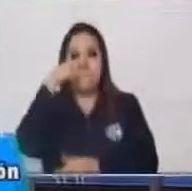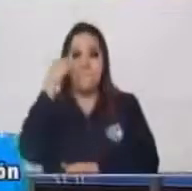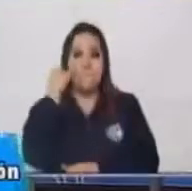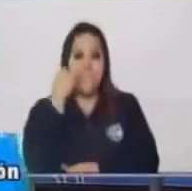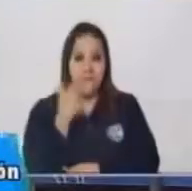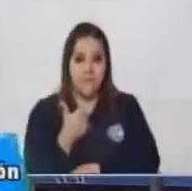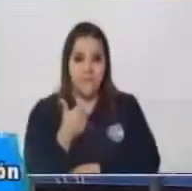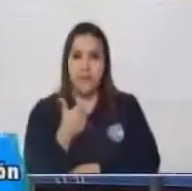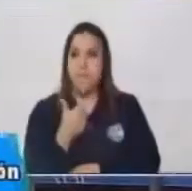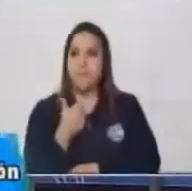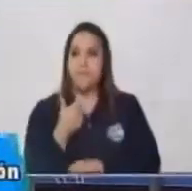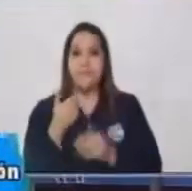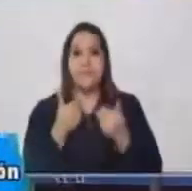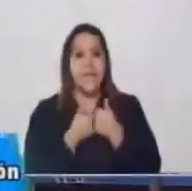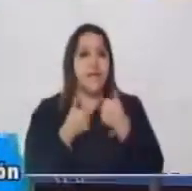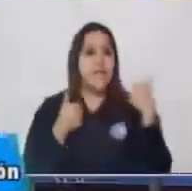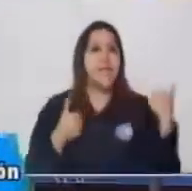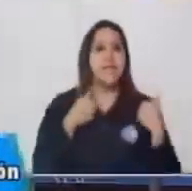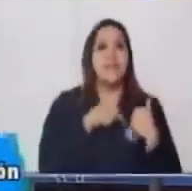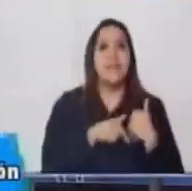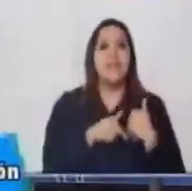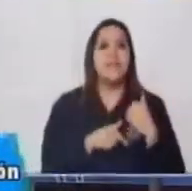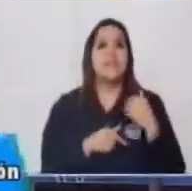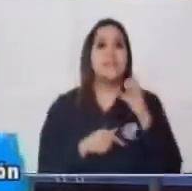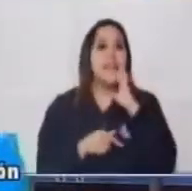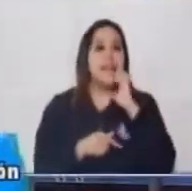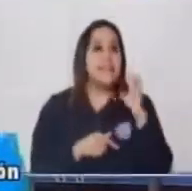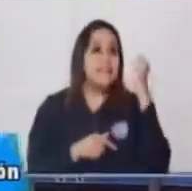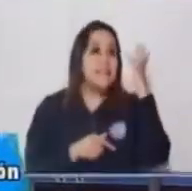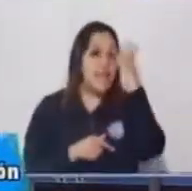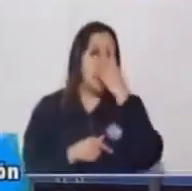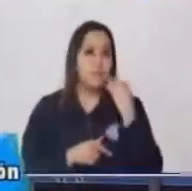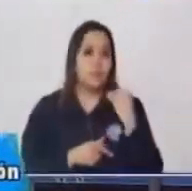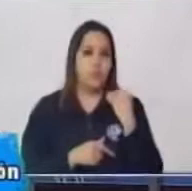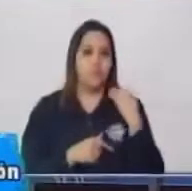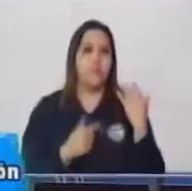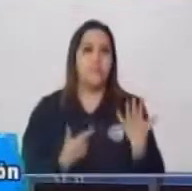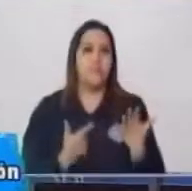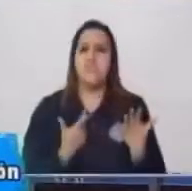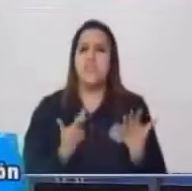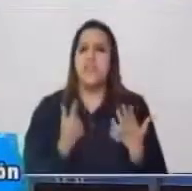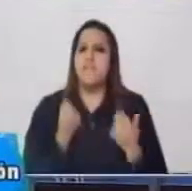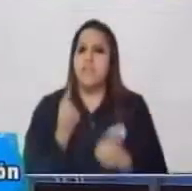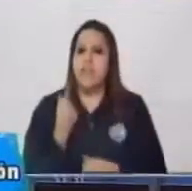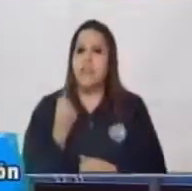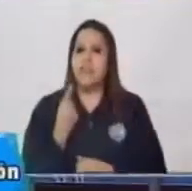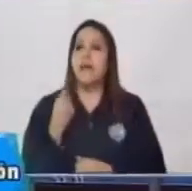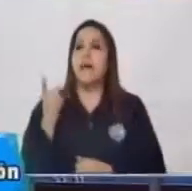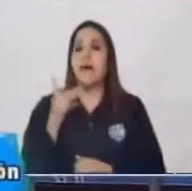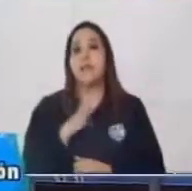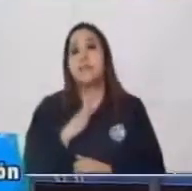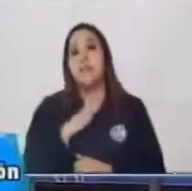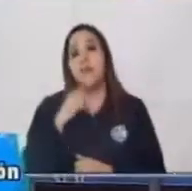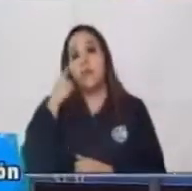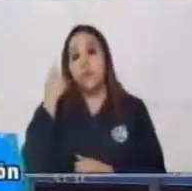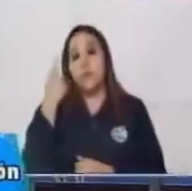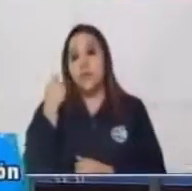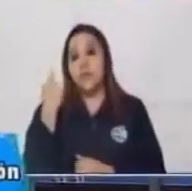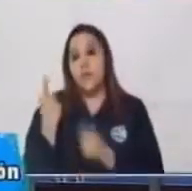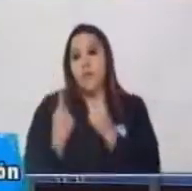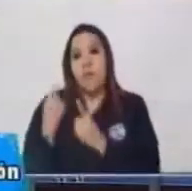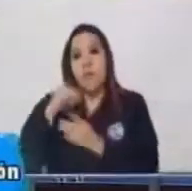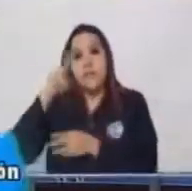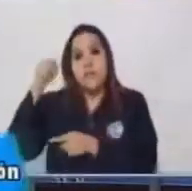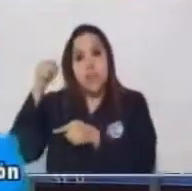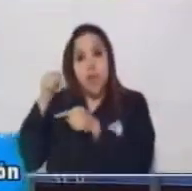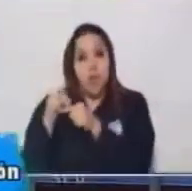vamos a separar. Ya tengo sujeto y predicado. ¿Qué más tengo que hacer? Tengo que buscar cuál es el núcleo del sujeto. El núcleo del